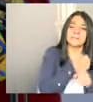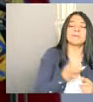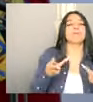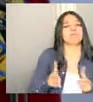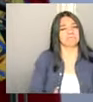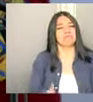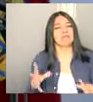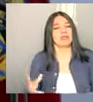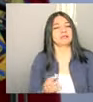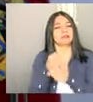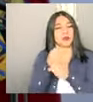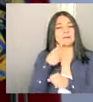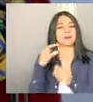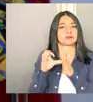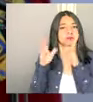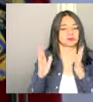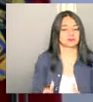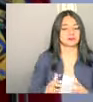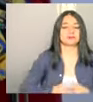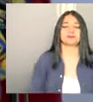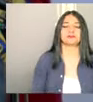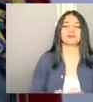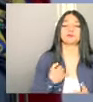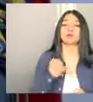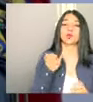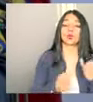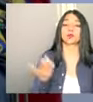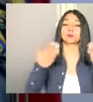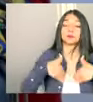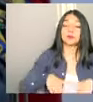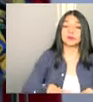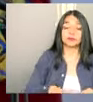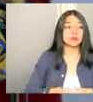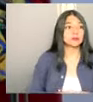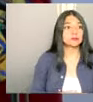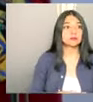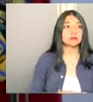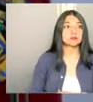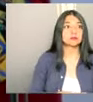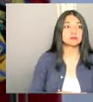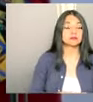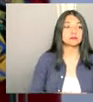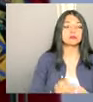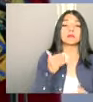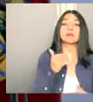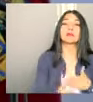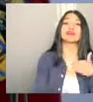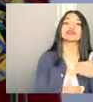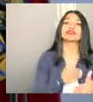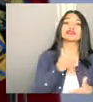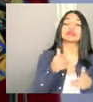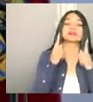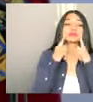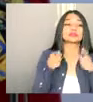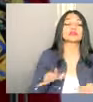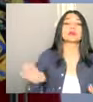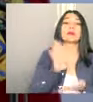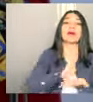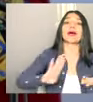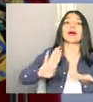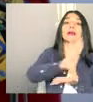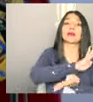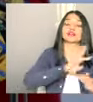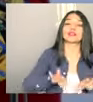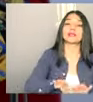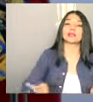jurídica también para la ciudad. Finalmente, de manera muy rápida, porque nos extenderíamos mucho, el proceso de regularización masiva de barrios, yo creo